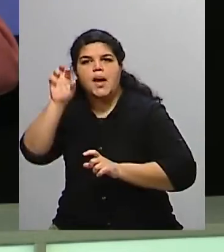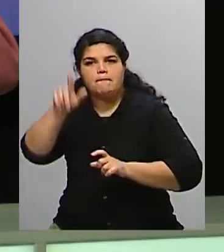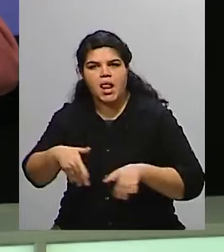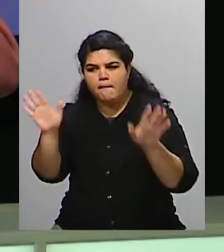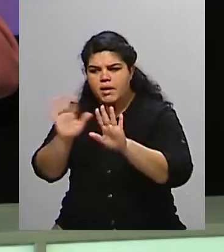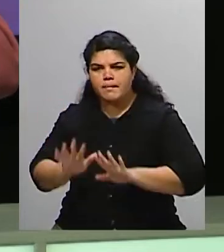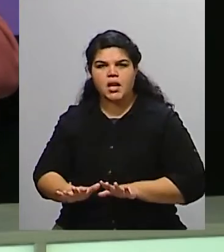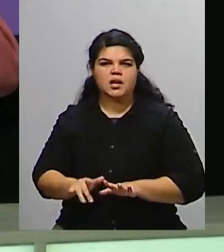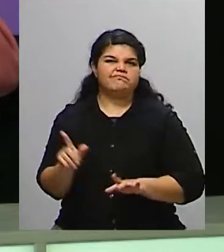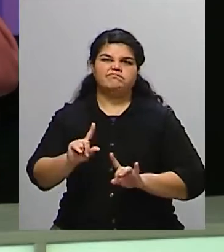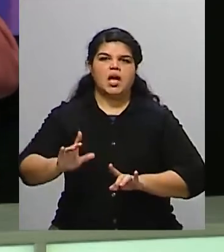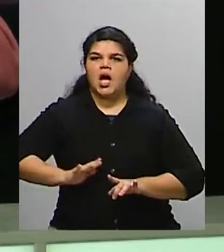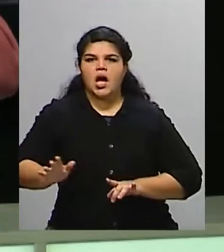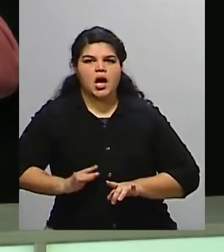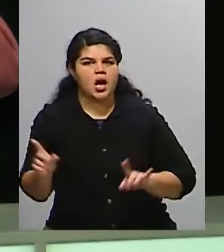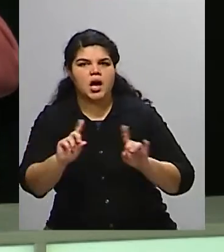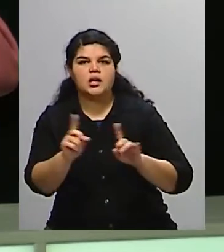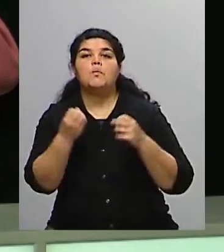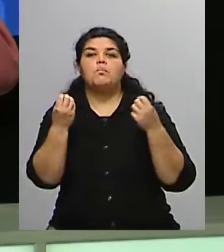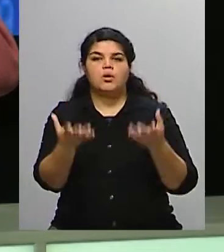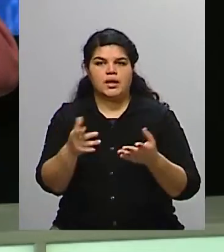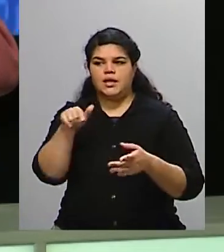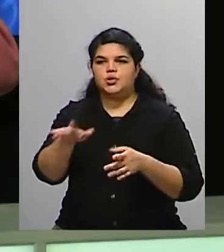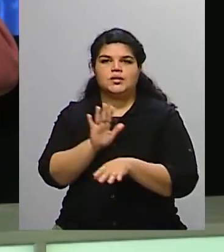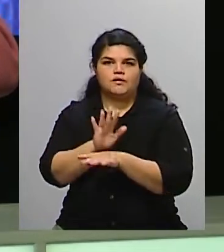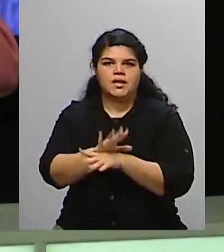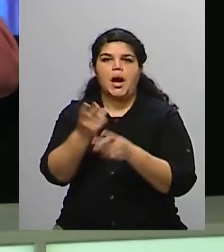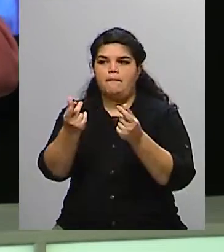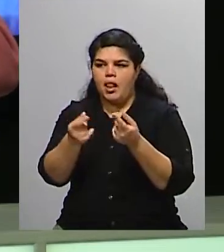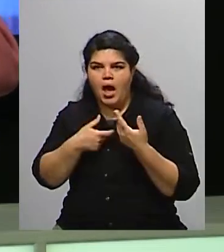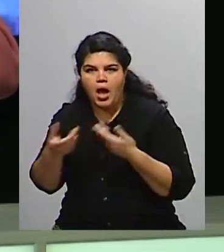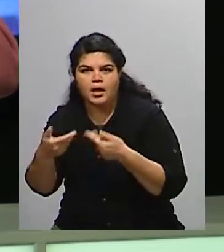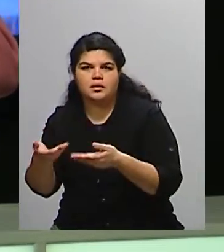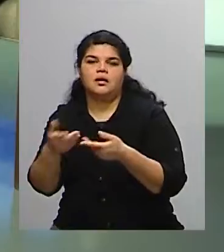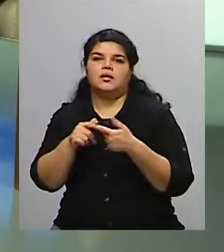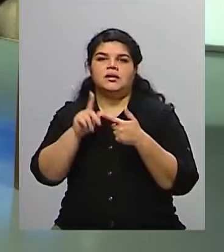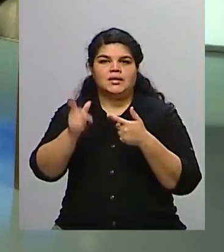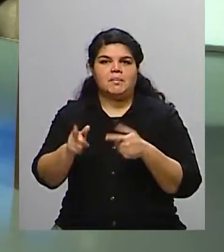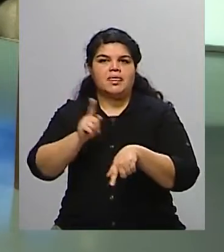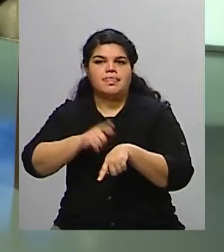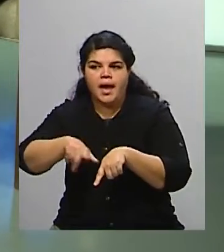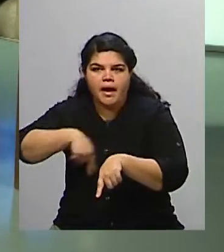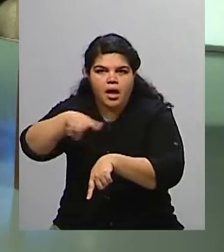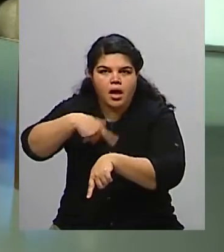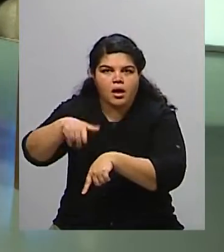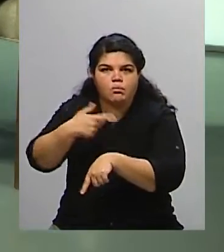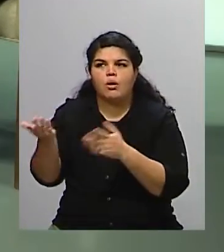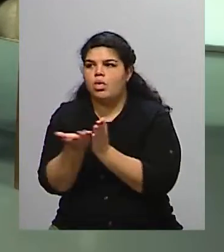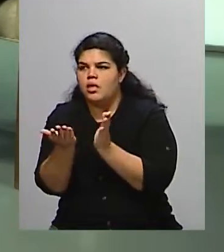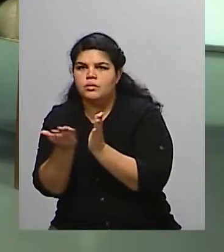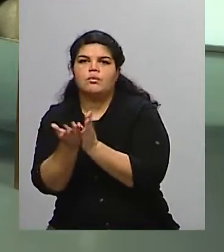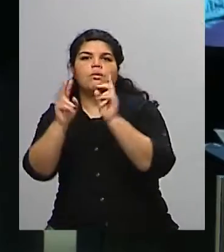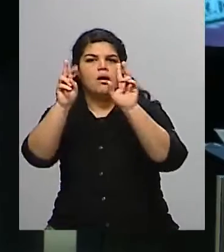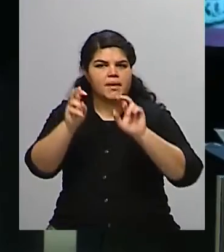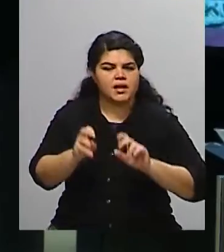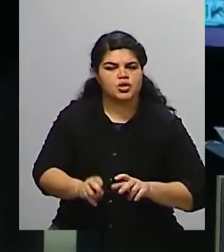una etapa que lleva recursos, lleva tiempo, demanda horas de estar sentado pensando, buscar bibliografía, validar por qué se hay que hacer las